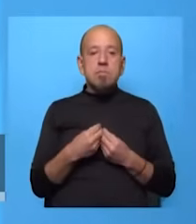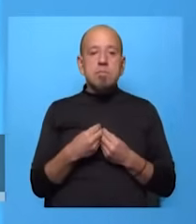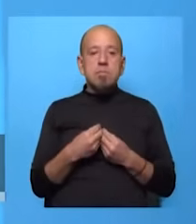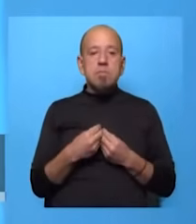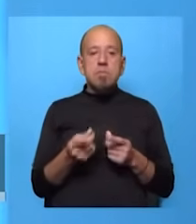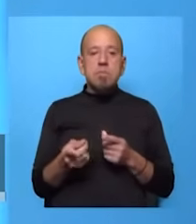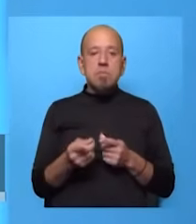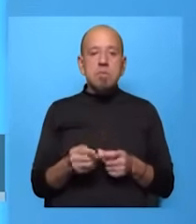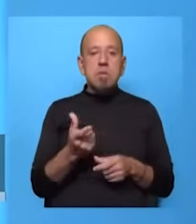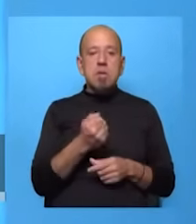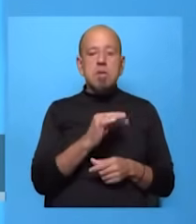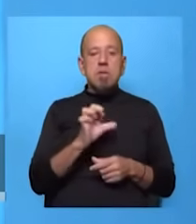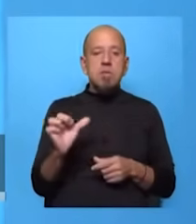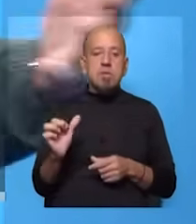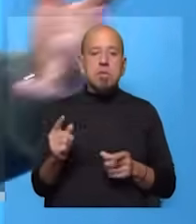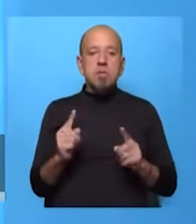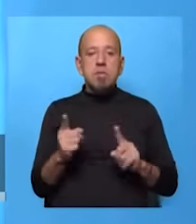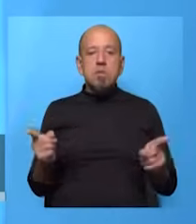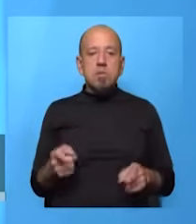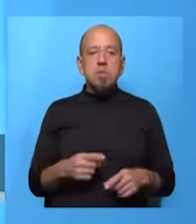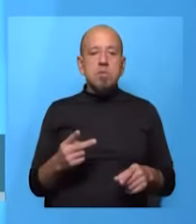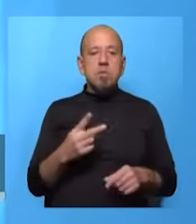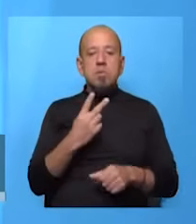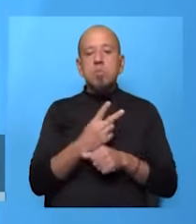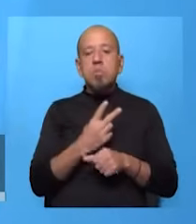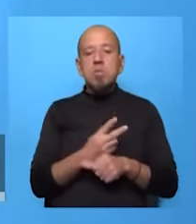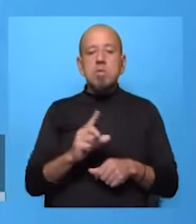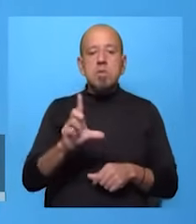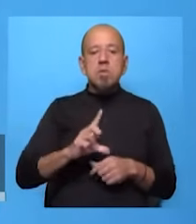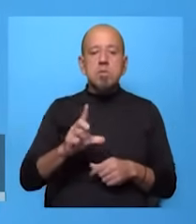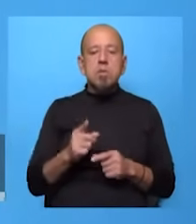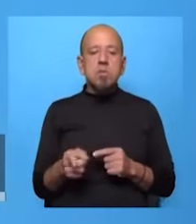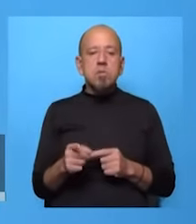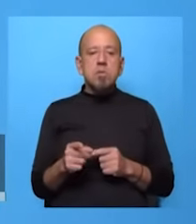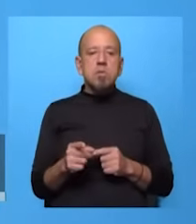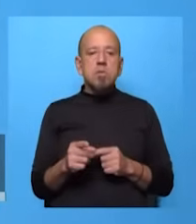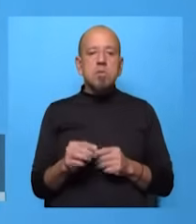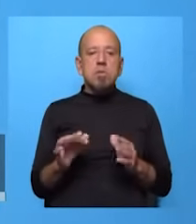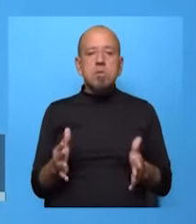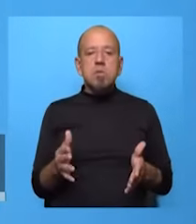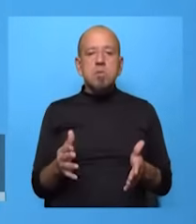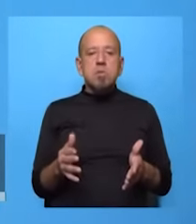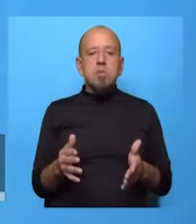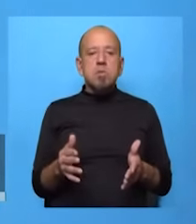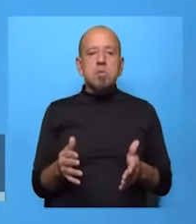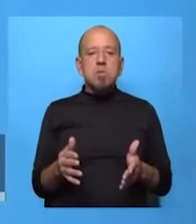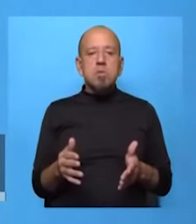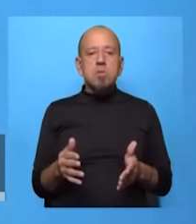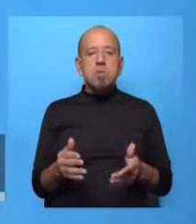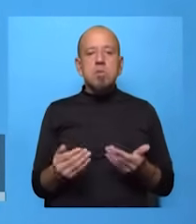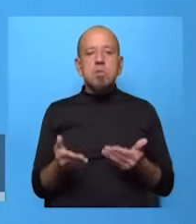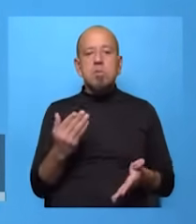hace no ha cumplido con su función secundaria el presidente dice hemos aumentado